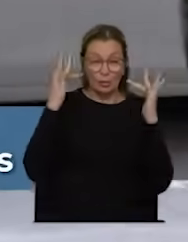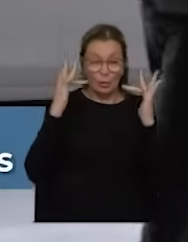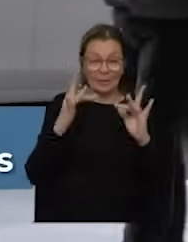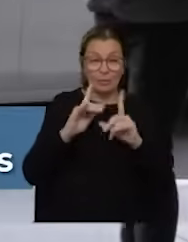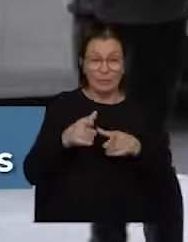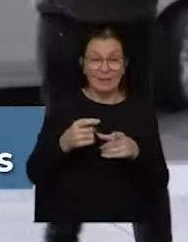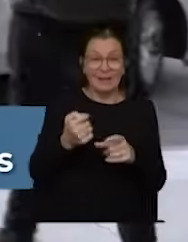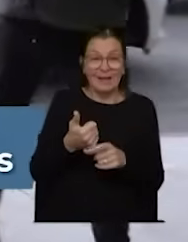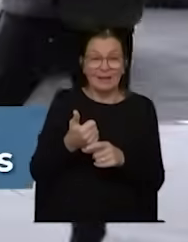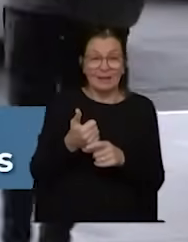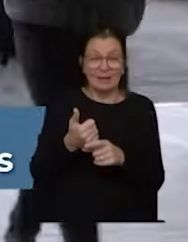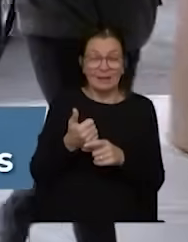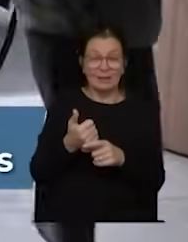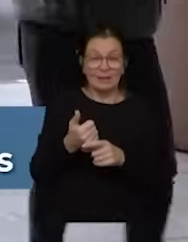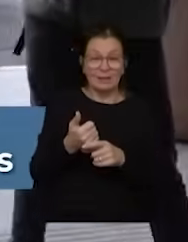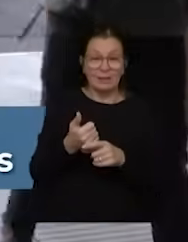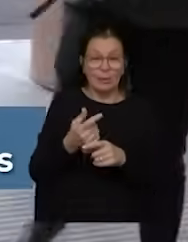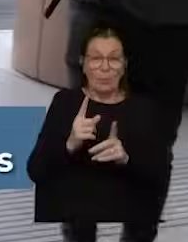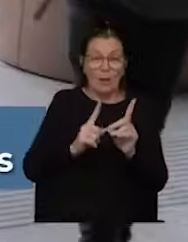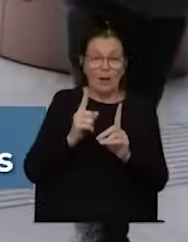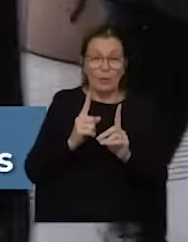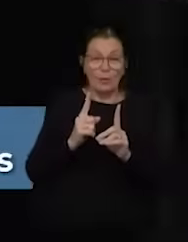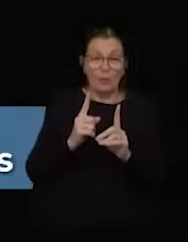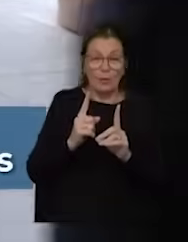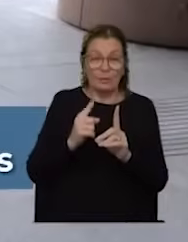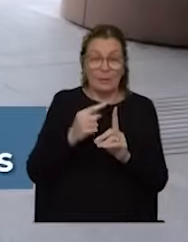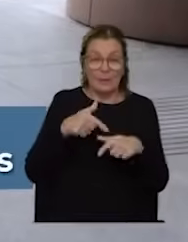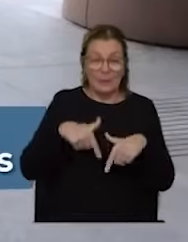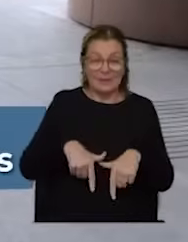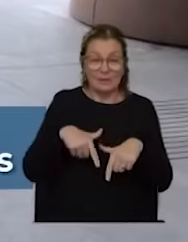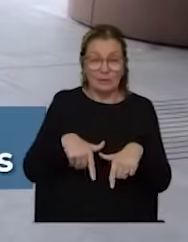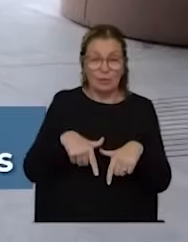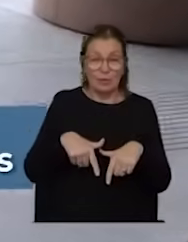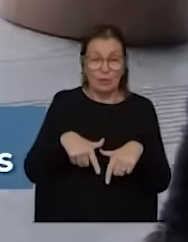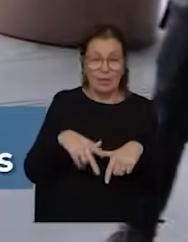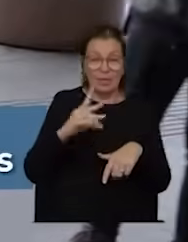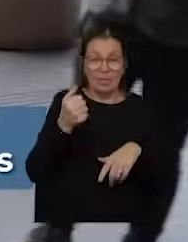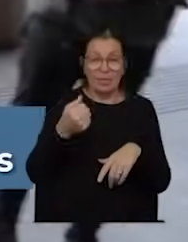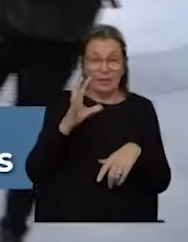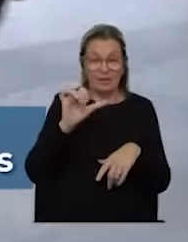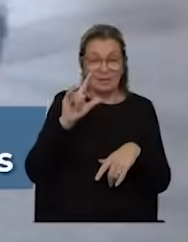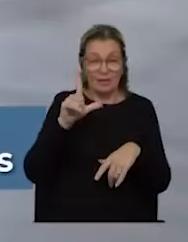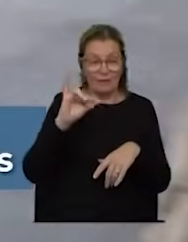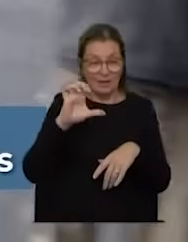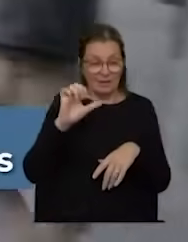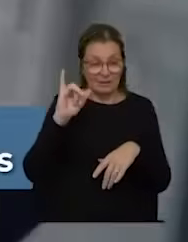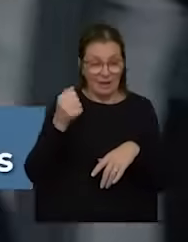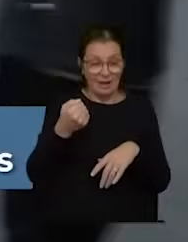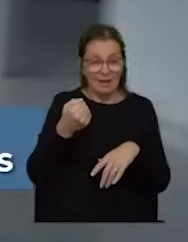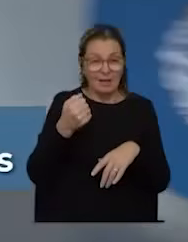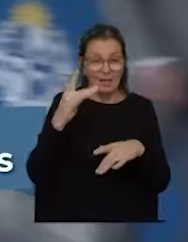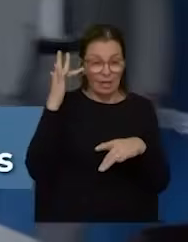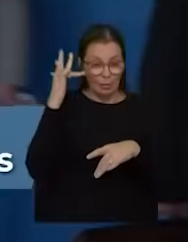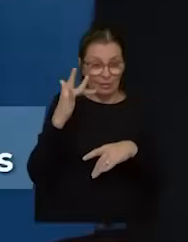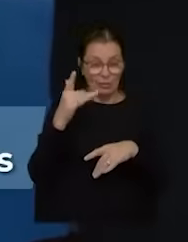y casi como eh un Vocero casual el ministro Pablo da silveira el ministro de Educación y Cultura fue quien